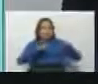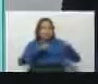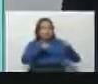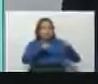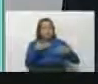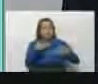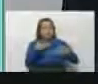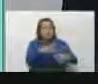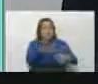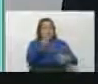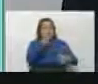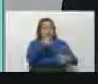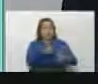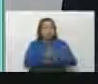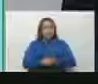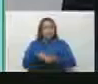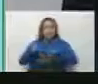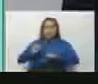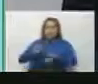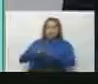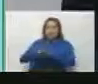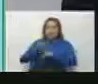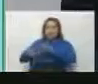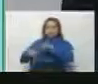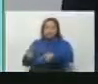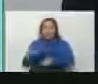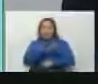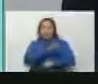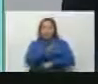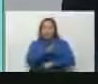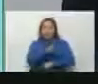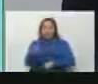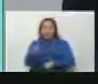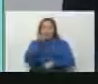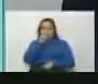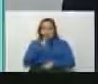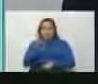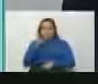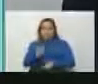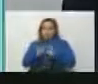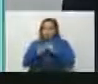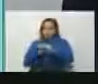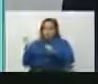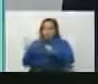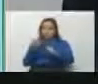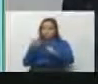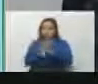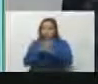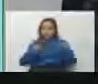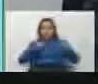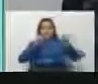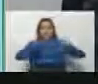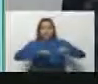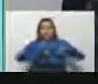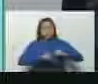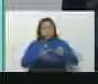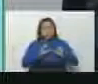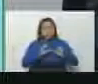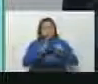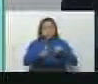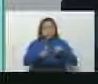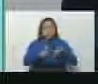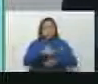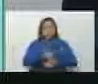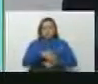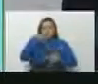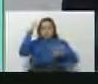interesantísima. Porque han transcurrido, disculpe, han transcurrido 212 años y todavía no. Sí. Y continuamos. Y continuamos. Sí. Claro, cuando Chávez